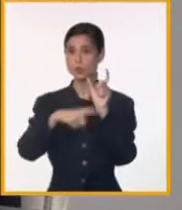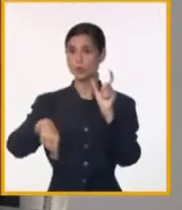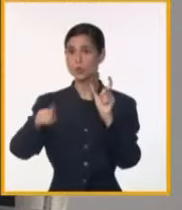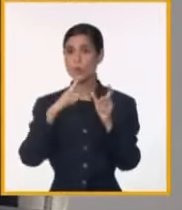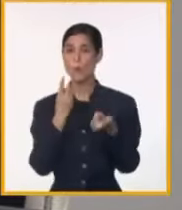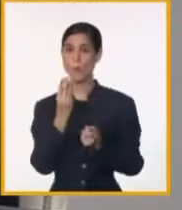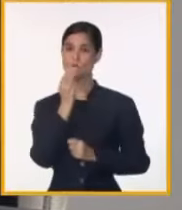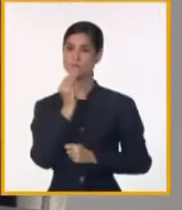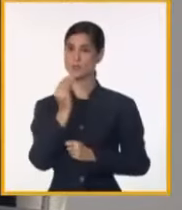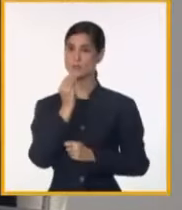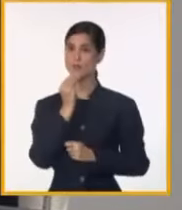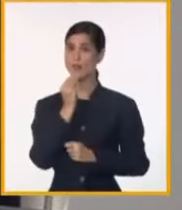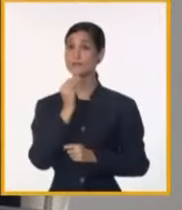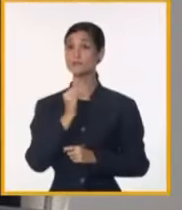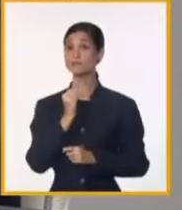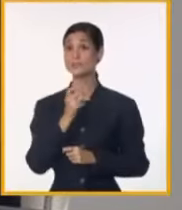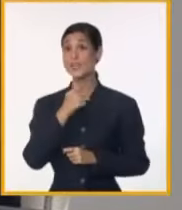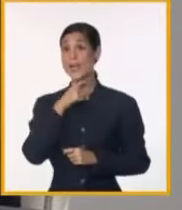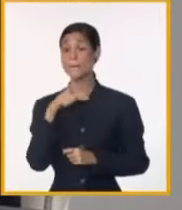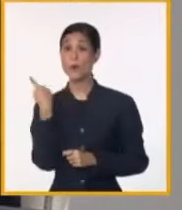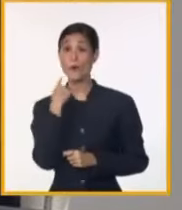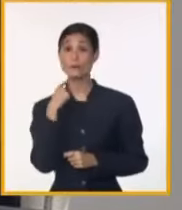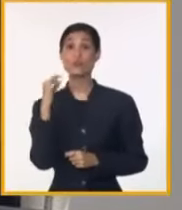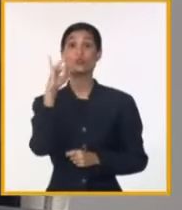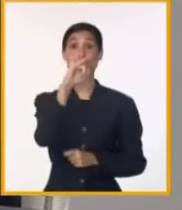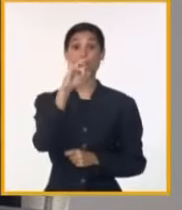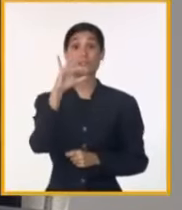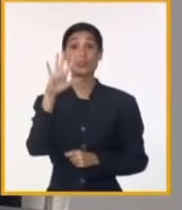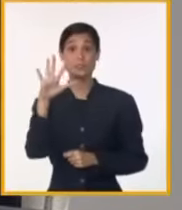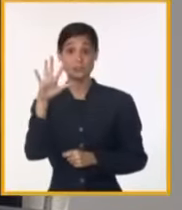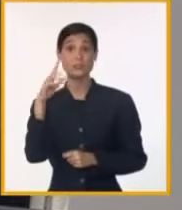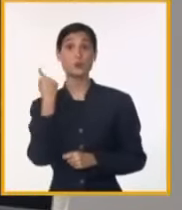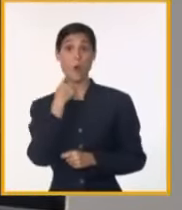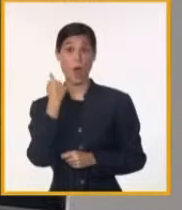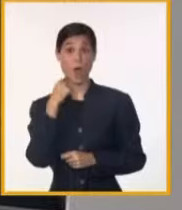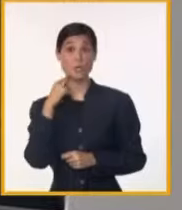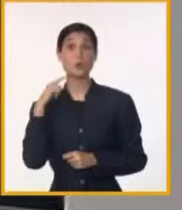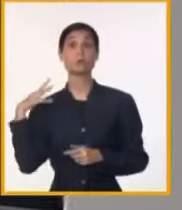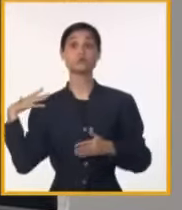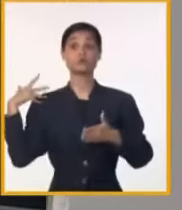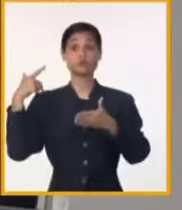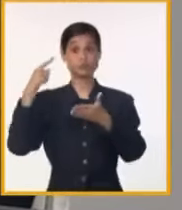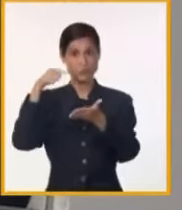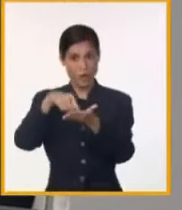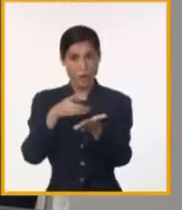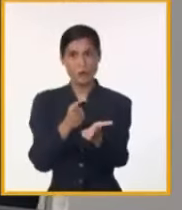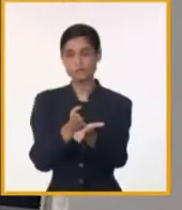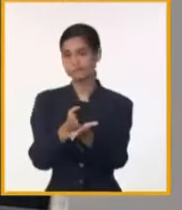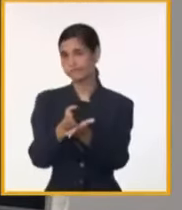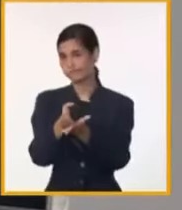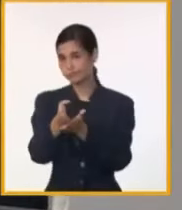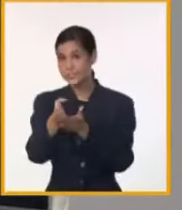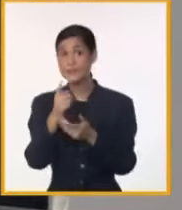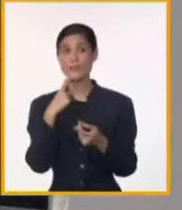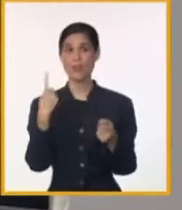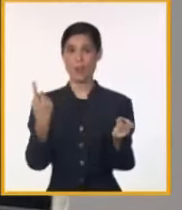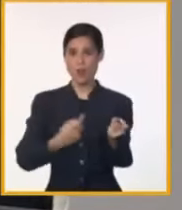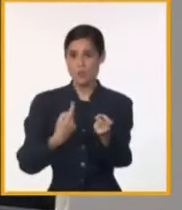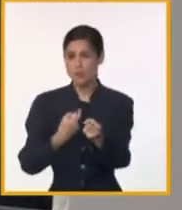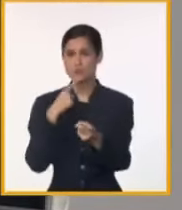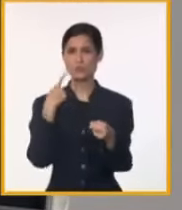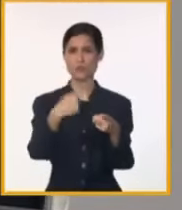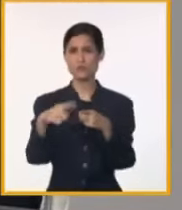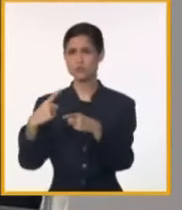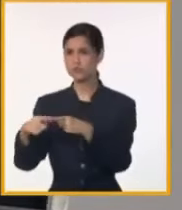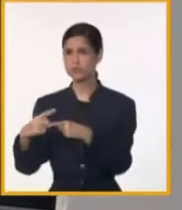frente a a los 75 que parece un cuento pero que son 75 años de de todo porque